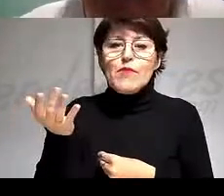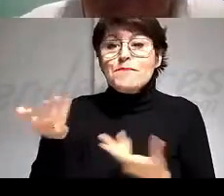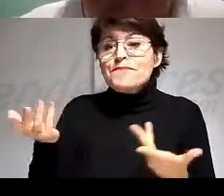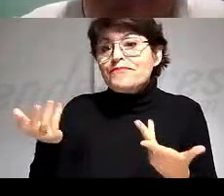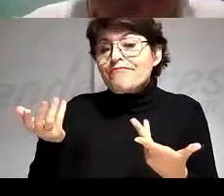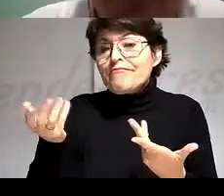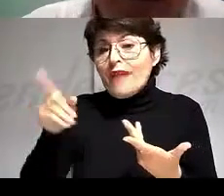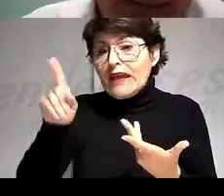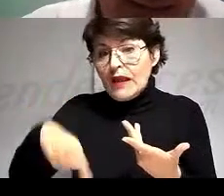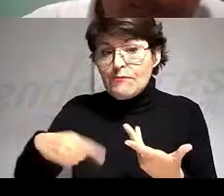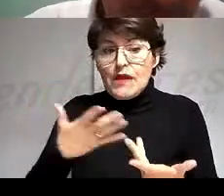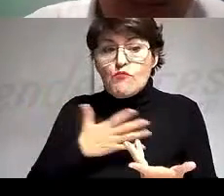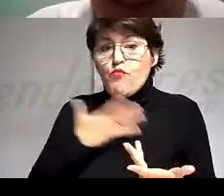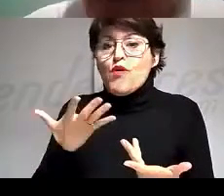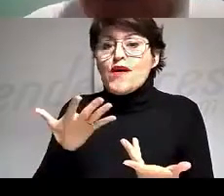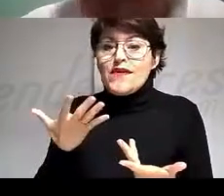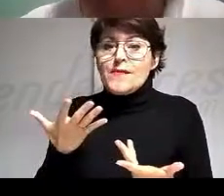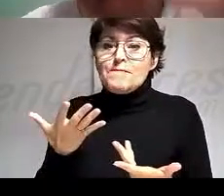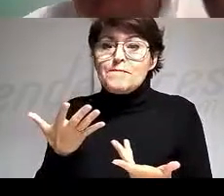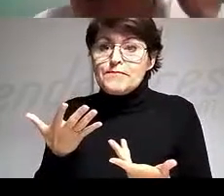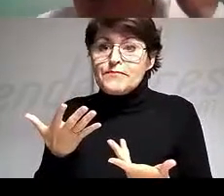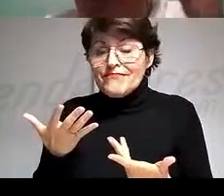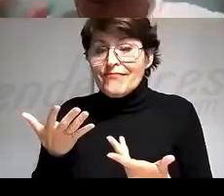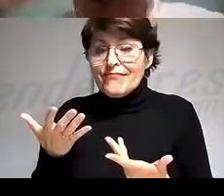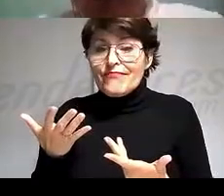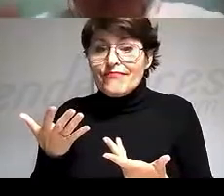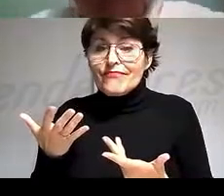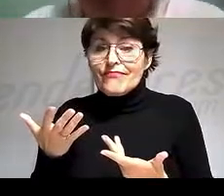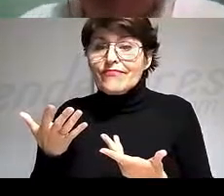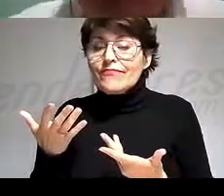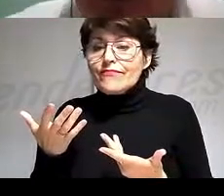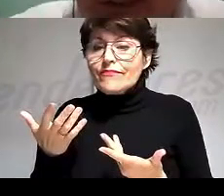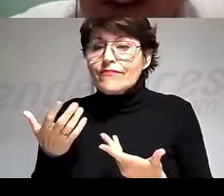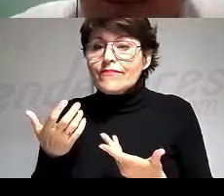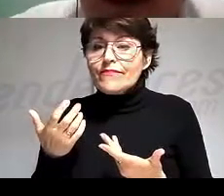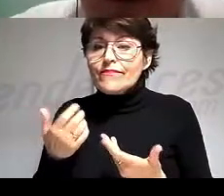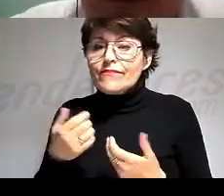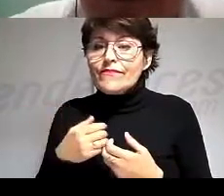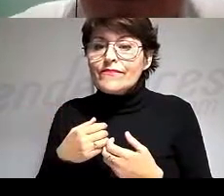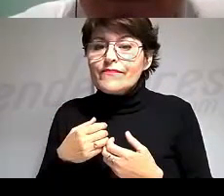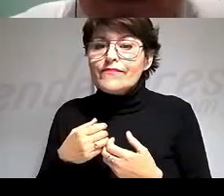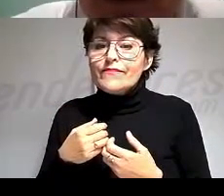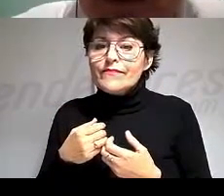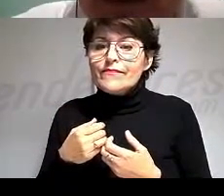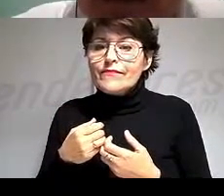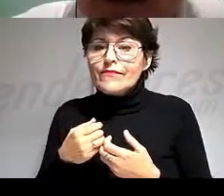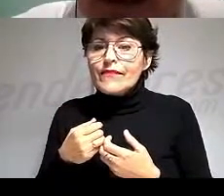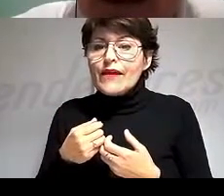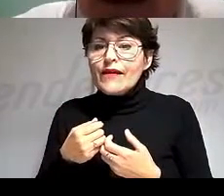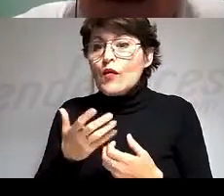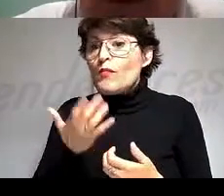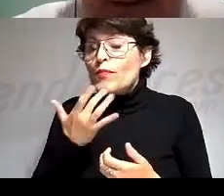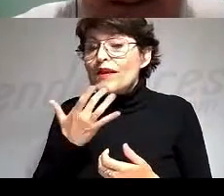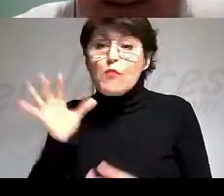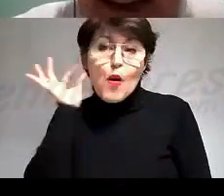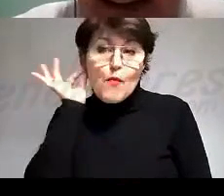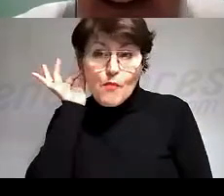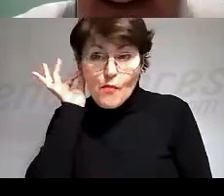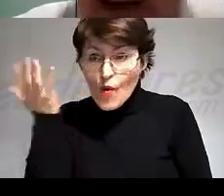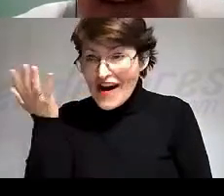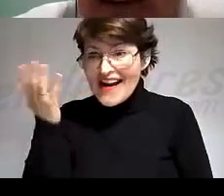remunerada, que tendría que estar remunerada, ¿no? Pero esos son otros aspectos, ¿no?, que realizáis